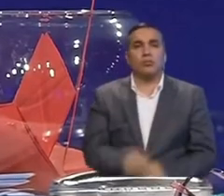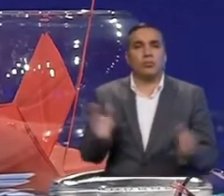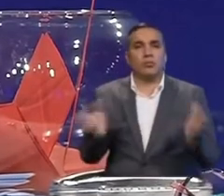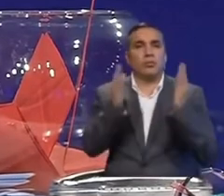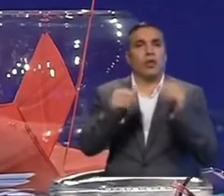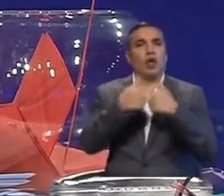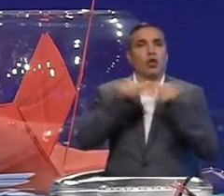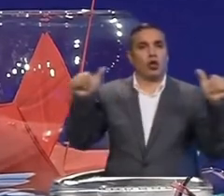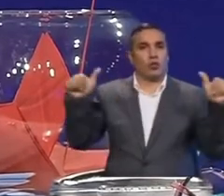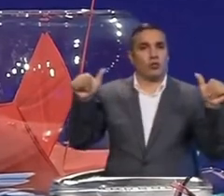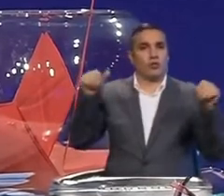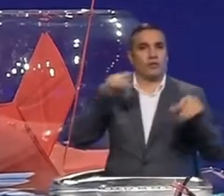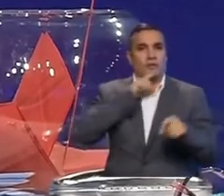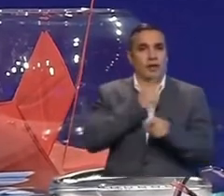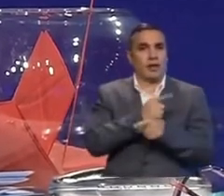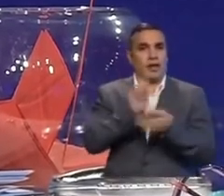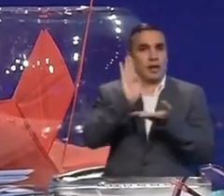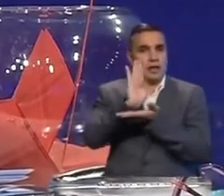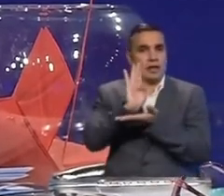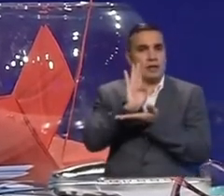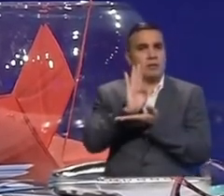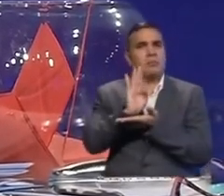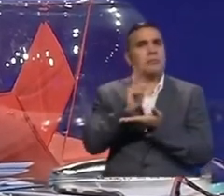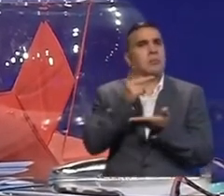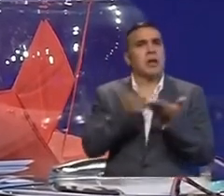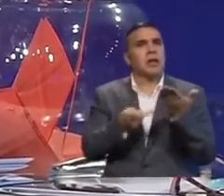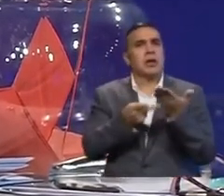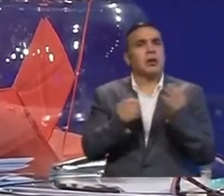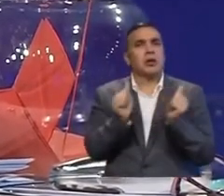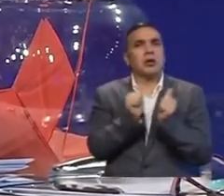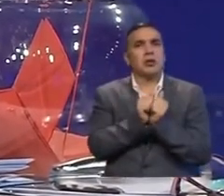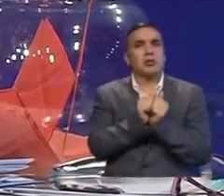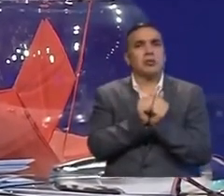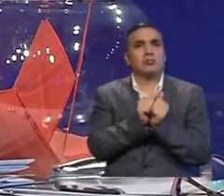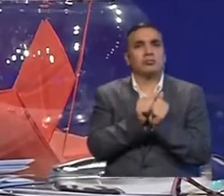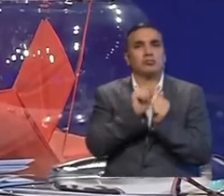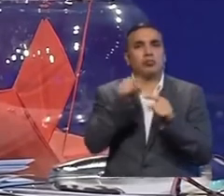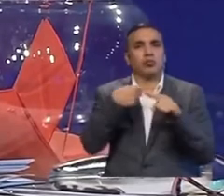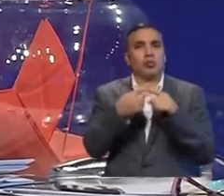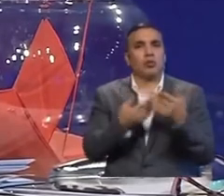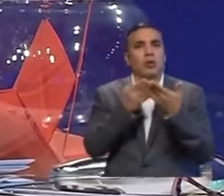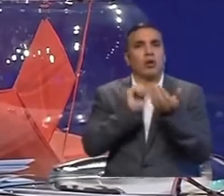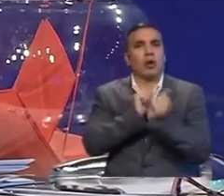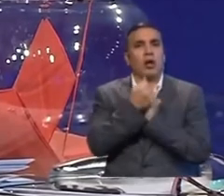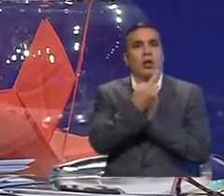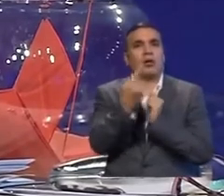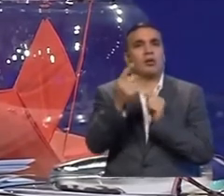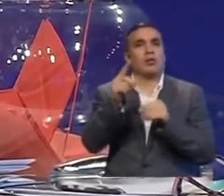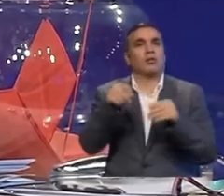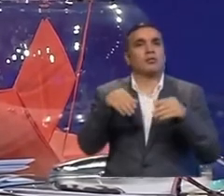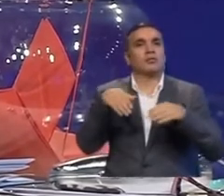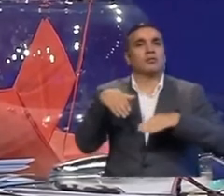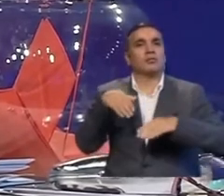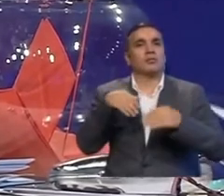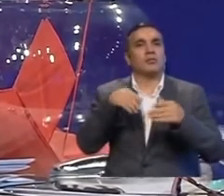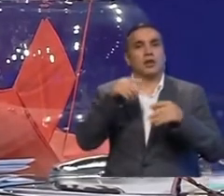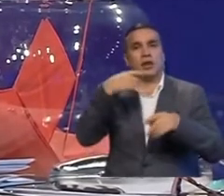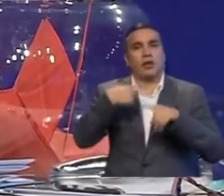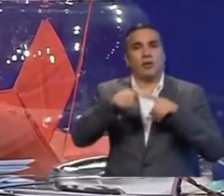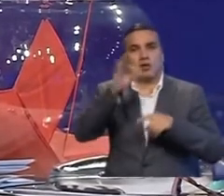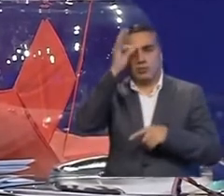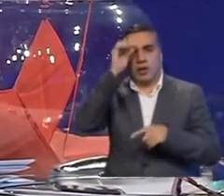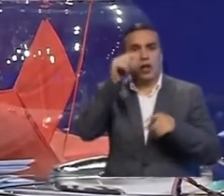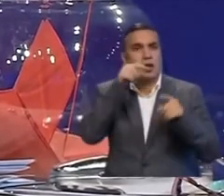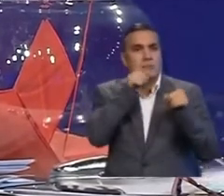la autonomía del IES. ¿Qué va a pasar con la asignación a cada una de las direcciones de los diferentes hospitales y también